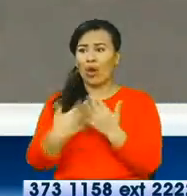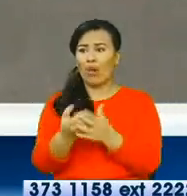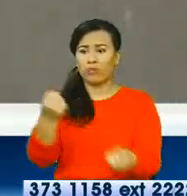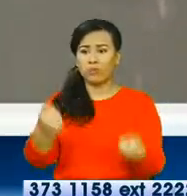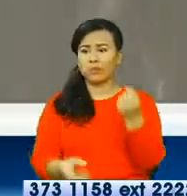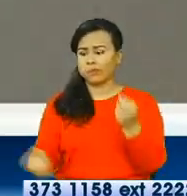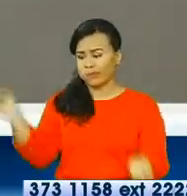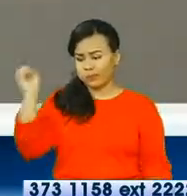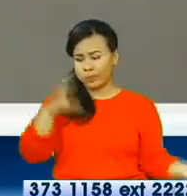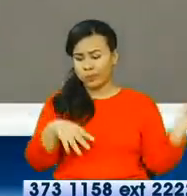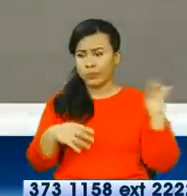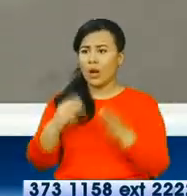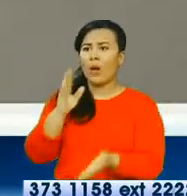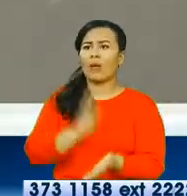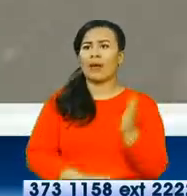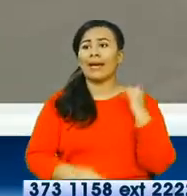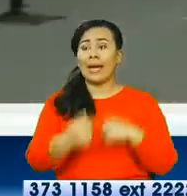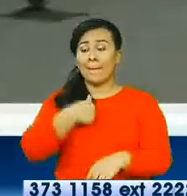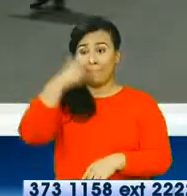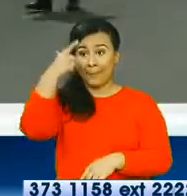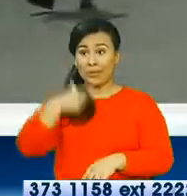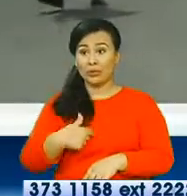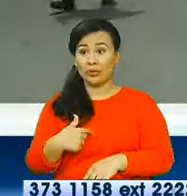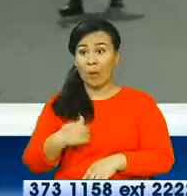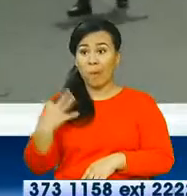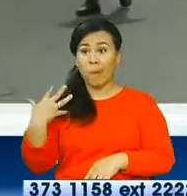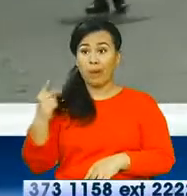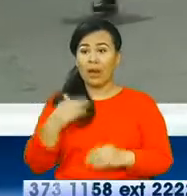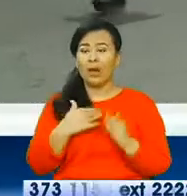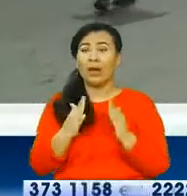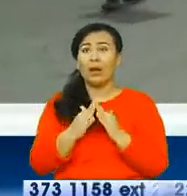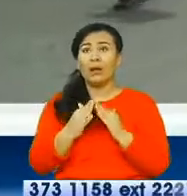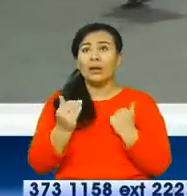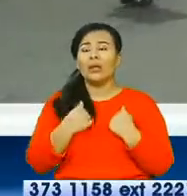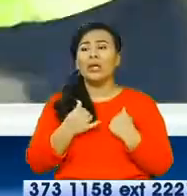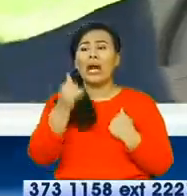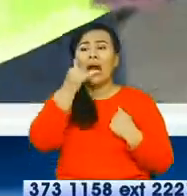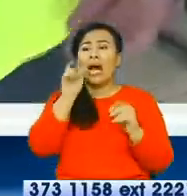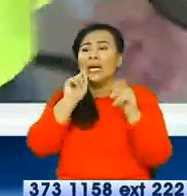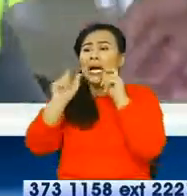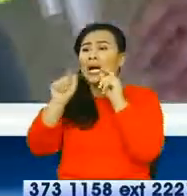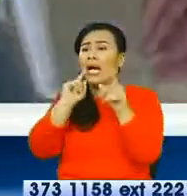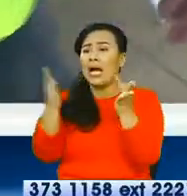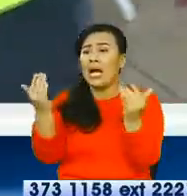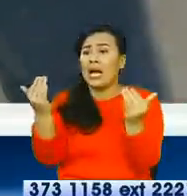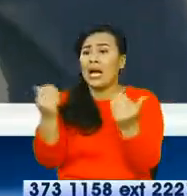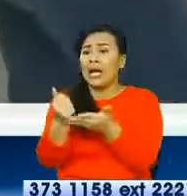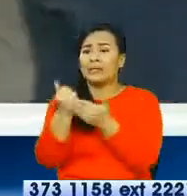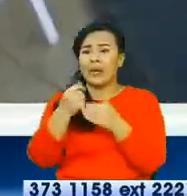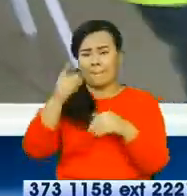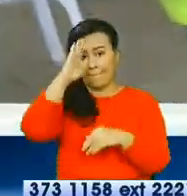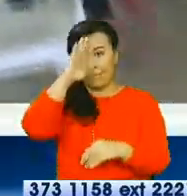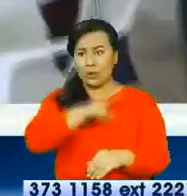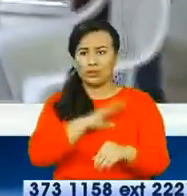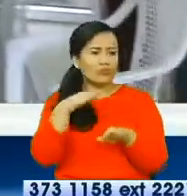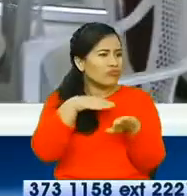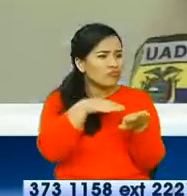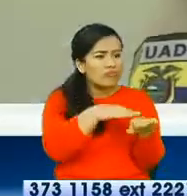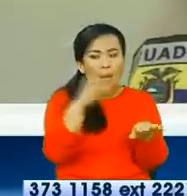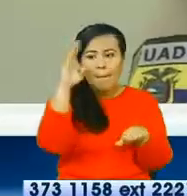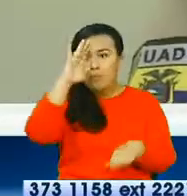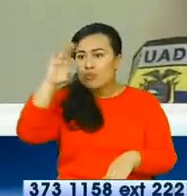afectados se armaron de valor y pidieron auxilio. La policía llegó mientras agentes de la PJ ya estaban tras los movimientos de los